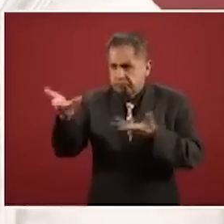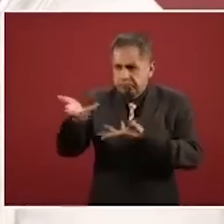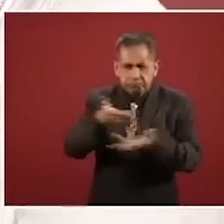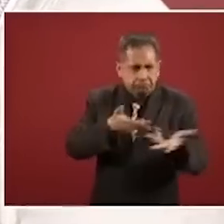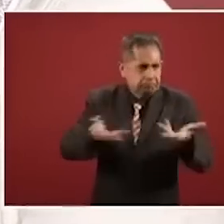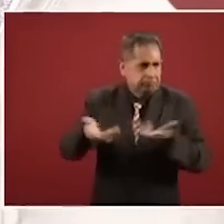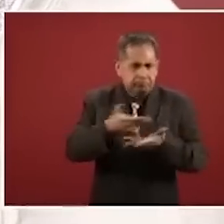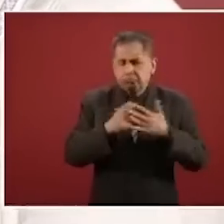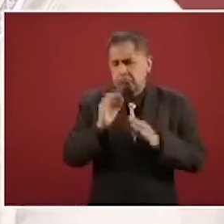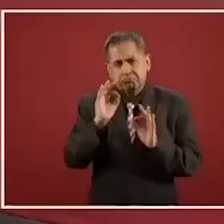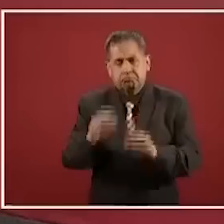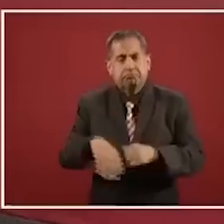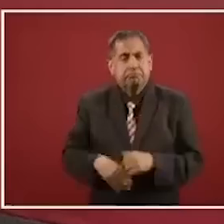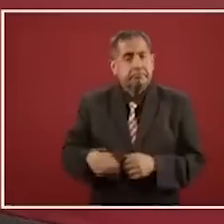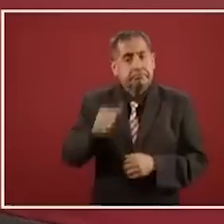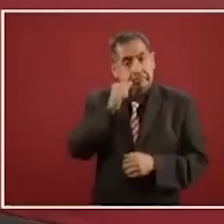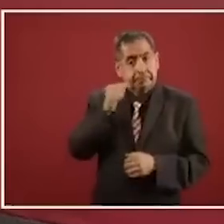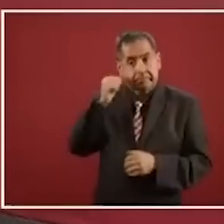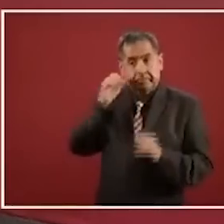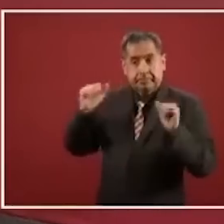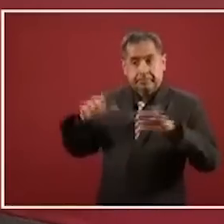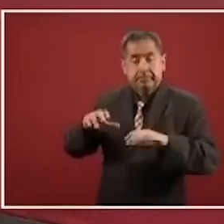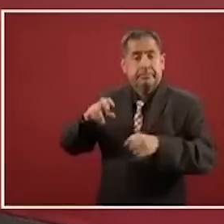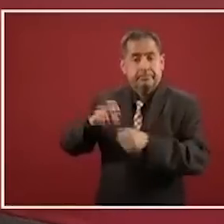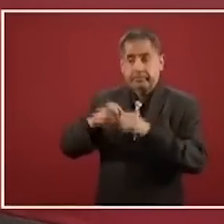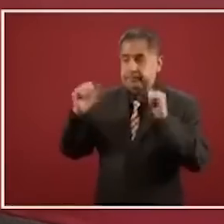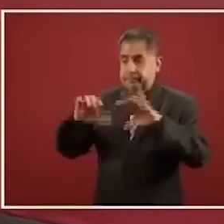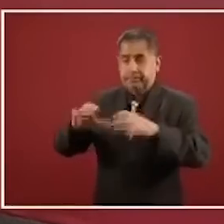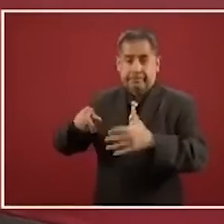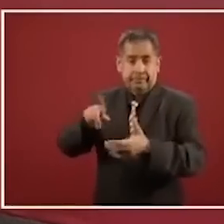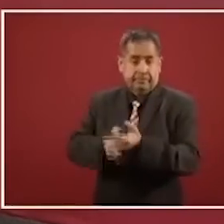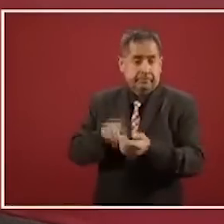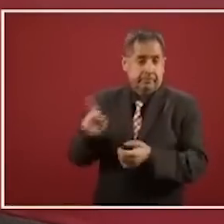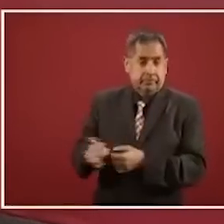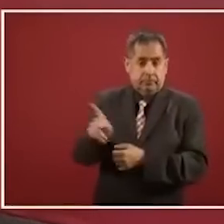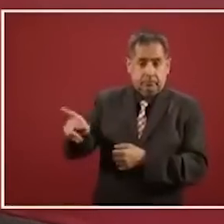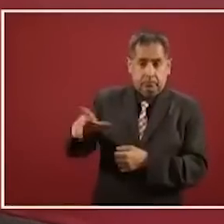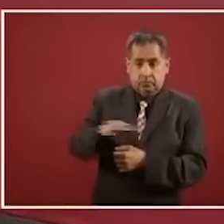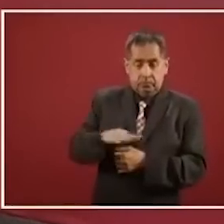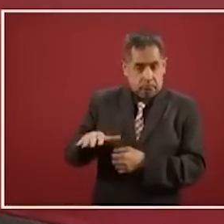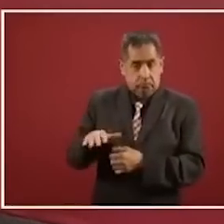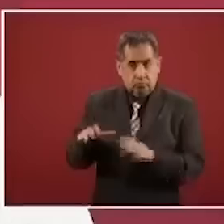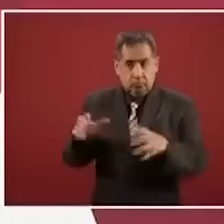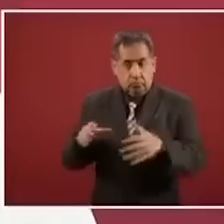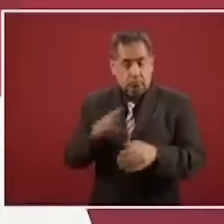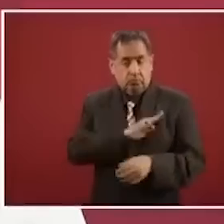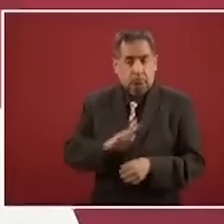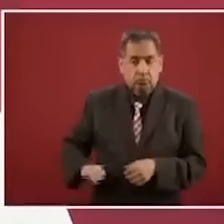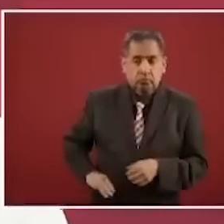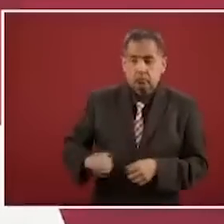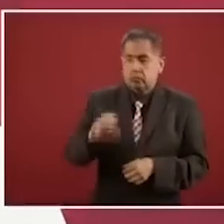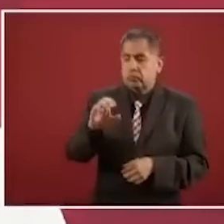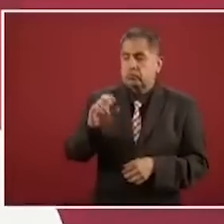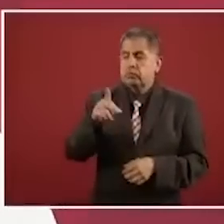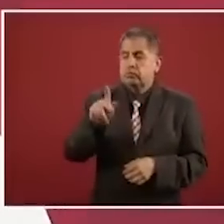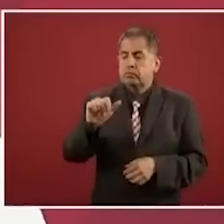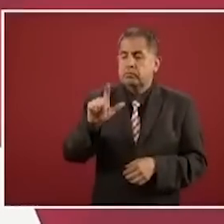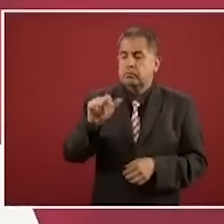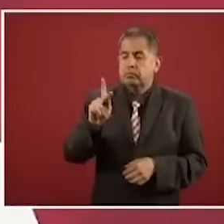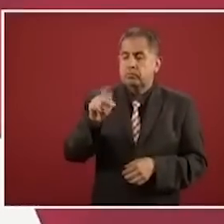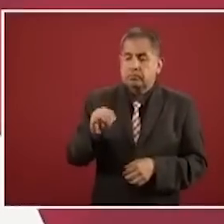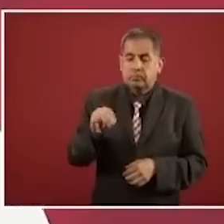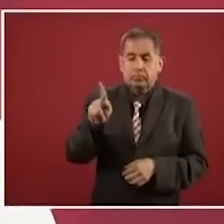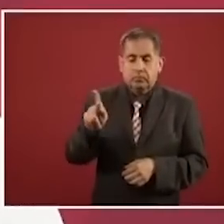Justamente ayer en la Asamblea de Xpujil, que se celebró en el municipio de Calakmul, en el sur de